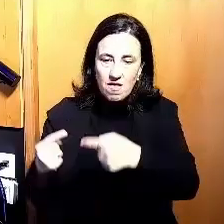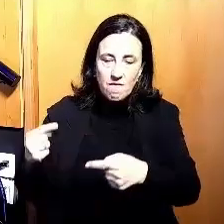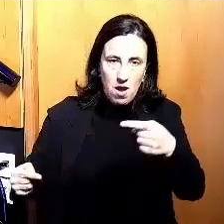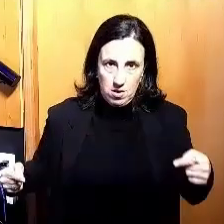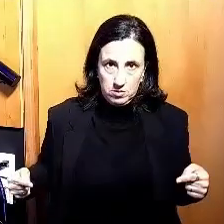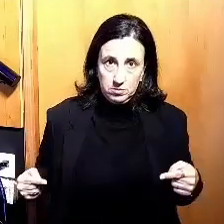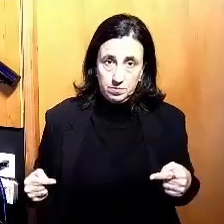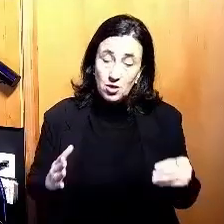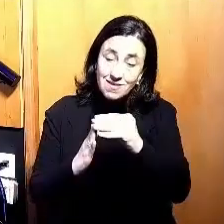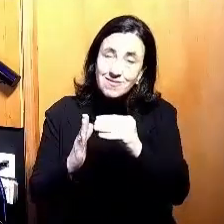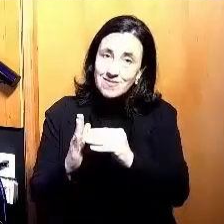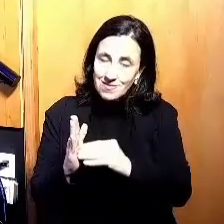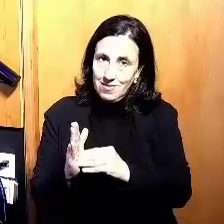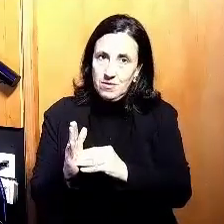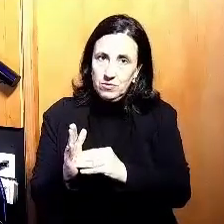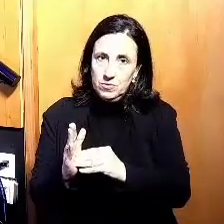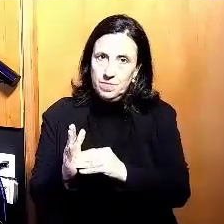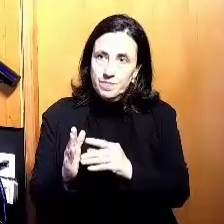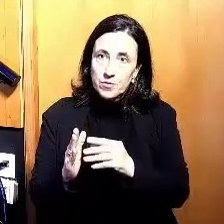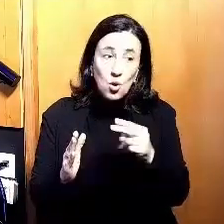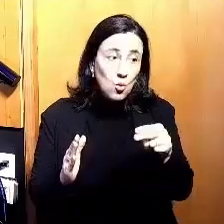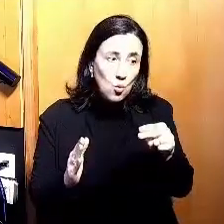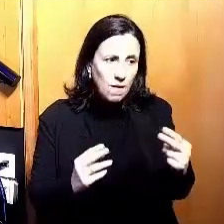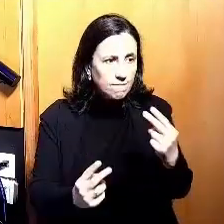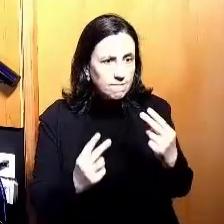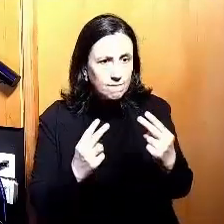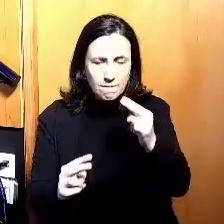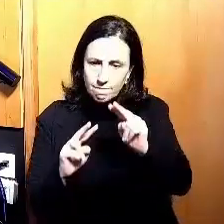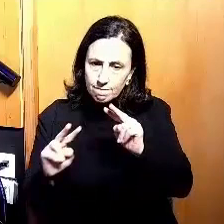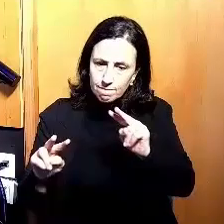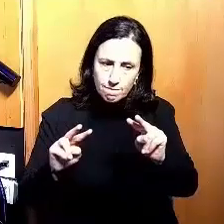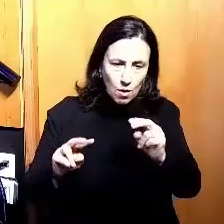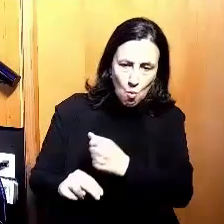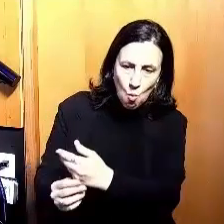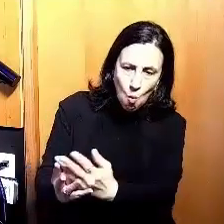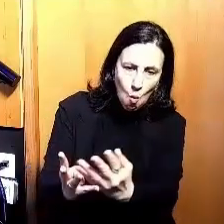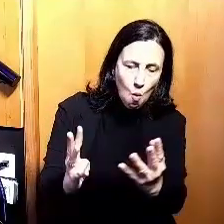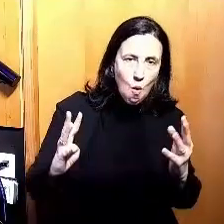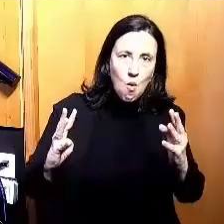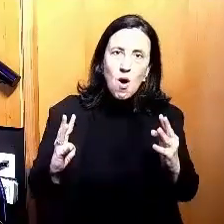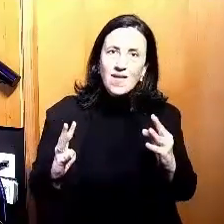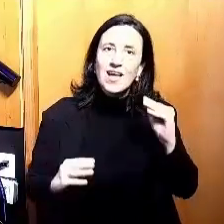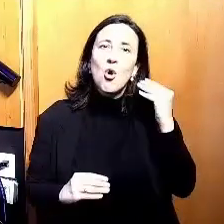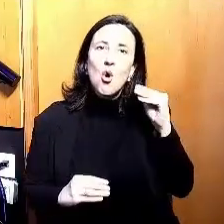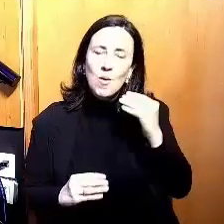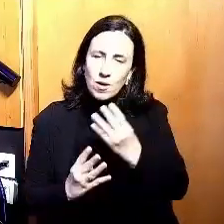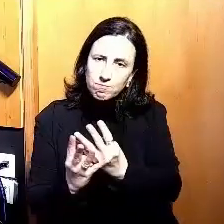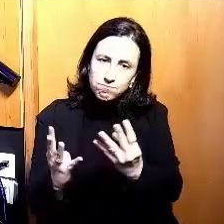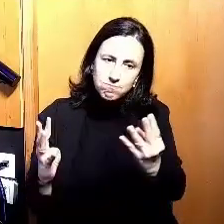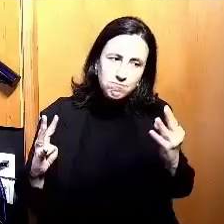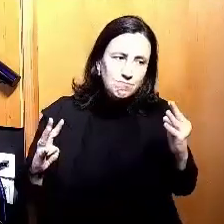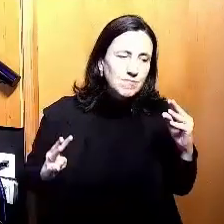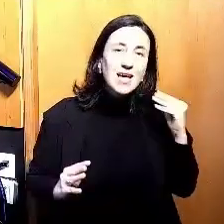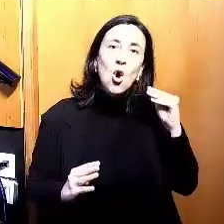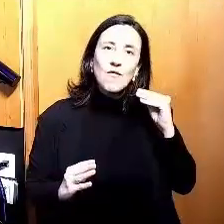nomás el dato es que nunca había habido tantas y tantos jóvenes